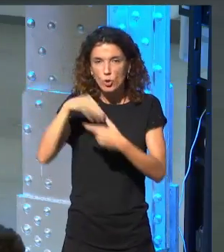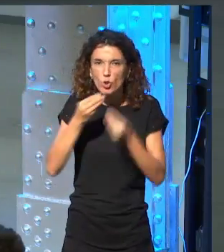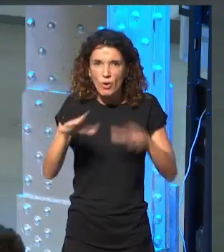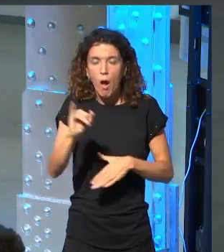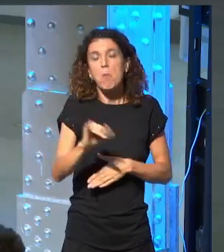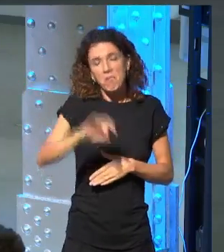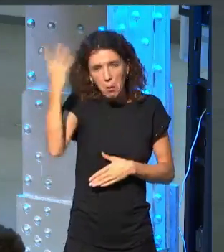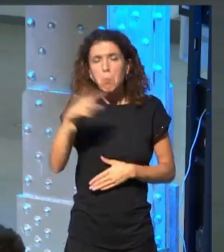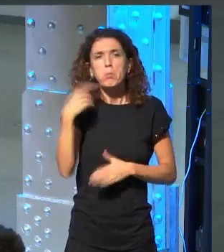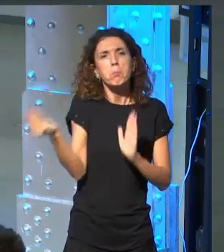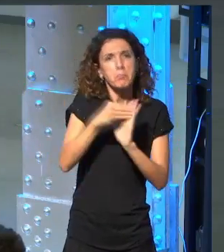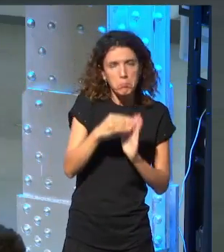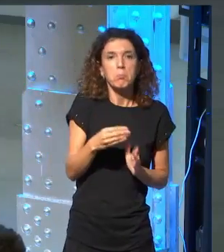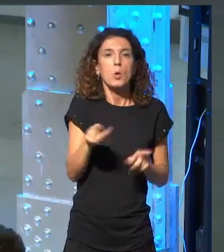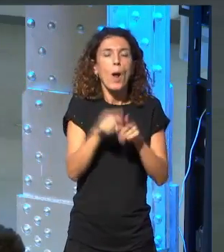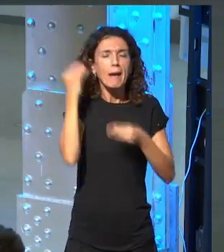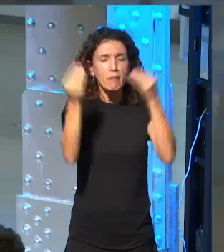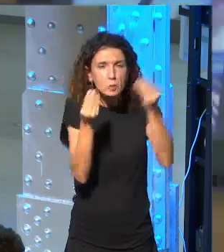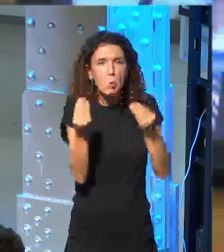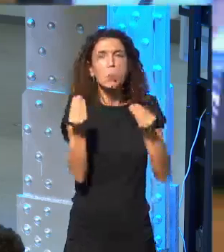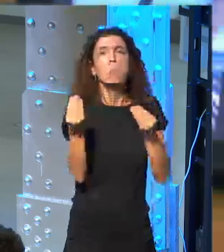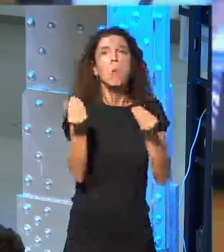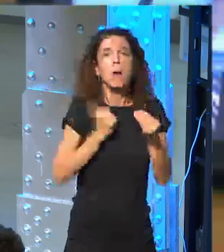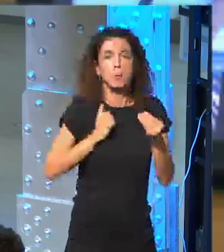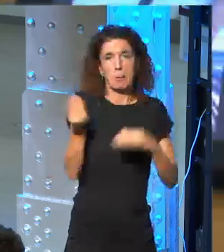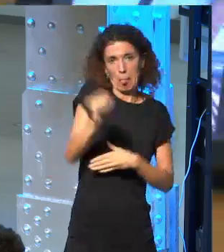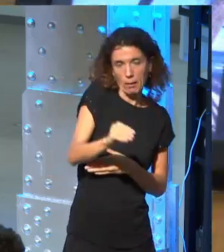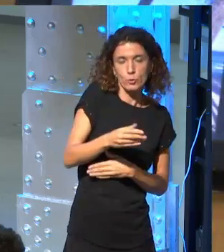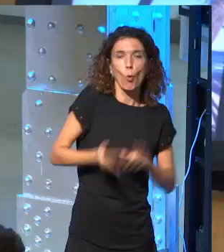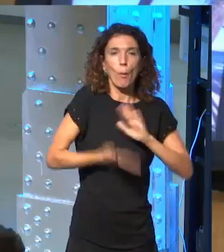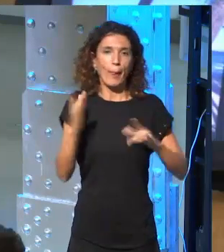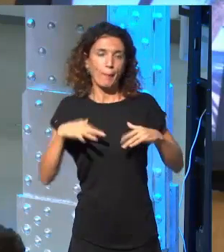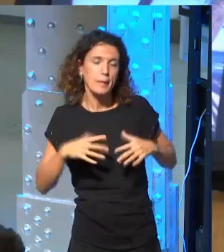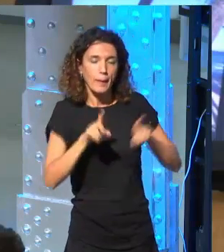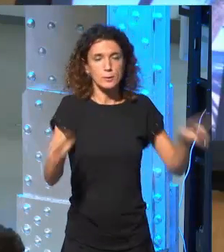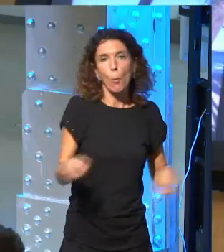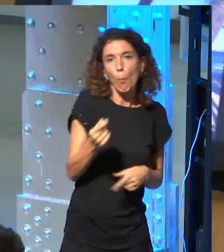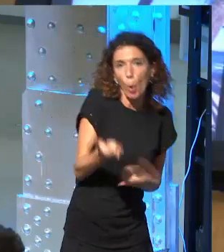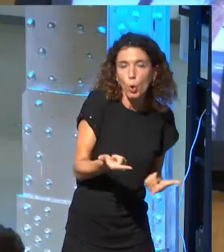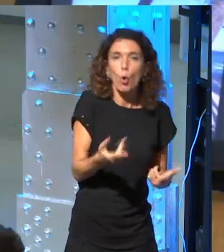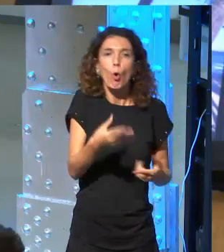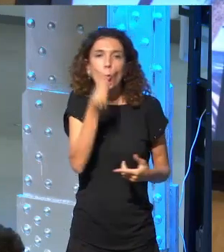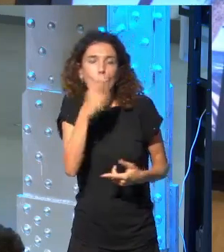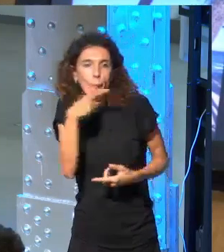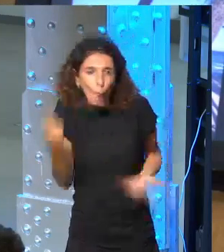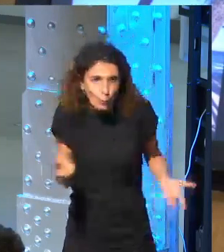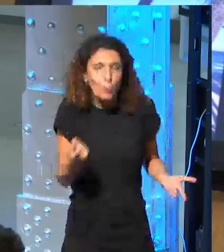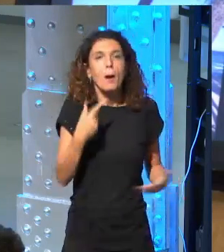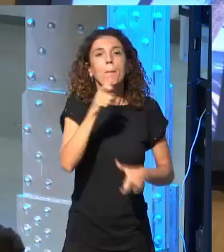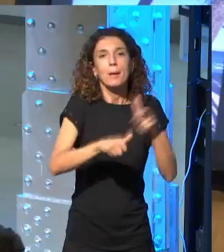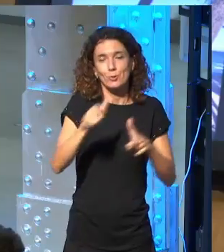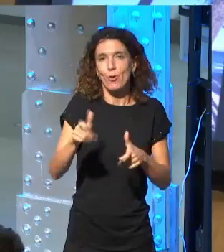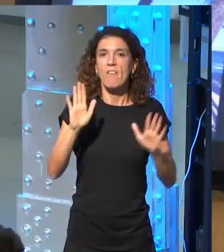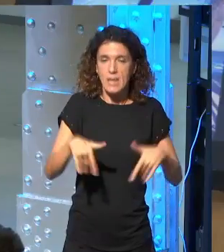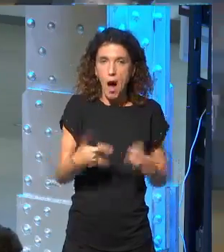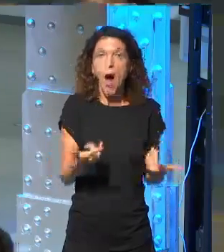ocurrió en ese momento. Digo, lo meto en esta pequeña reflexión de, yo solo quería irme de vacaciones, descansar un poco, comer algunos bollos. Y ya pues la gente de